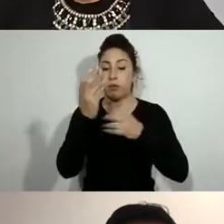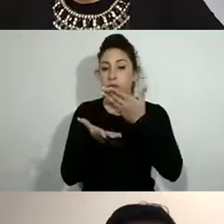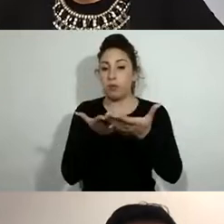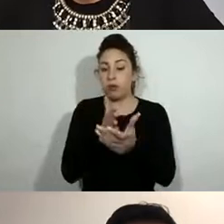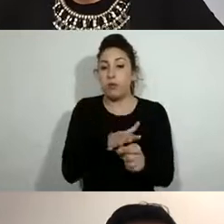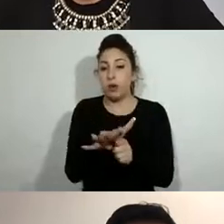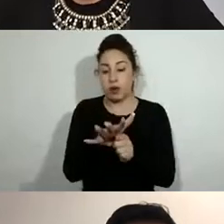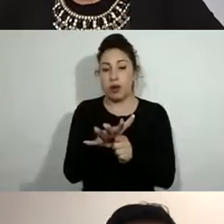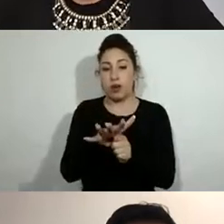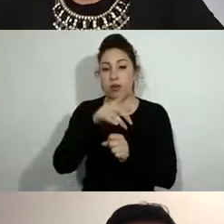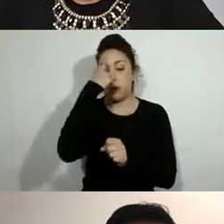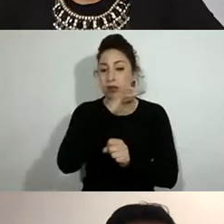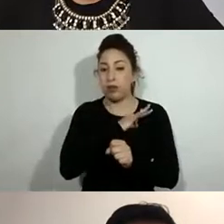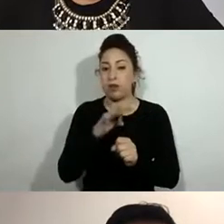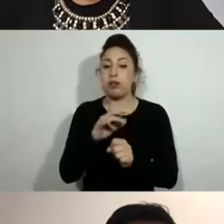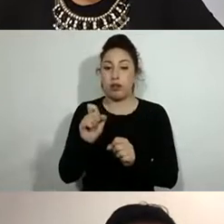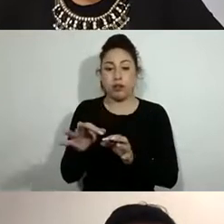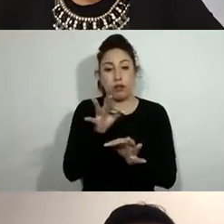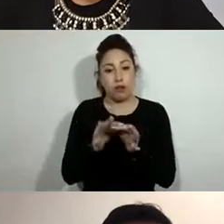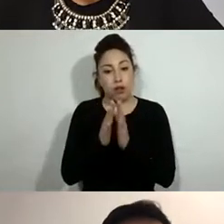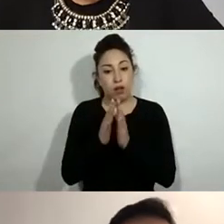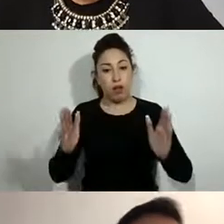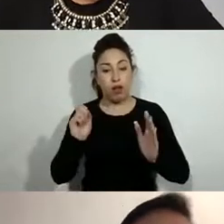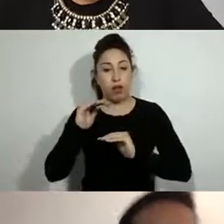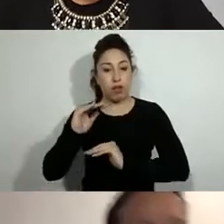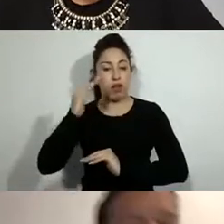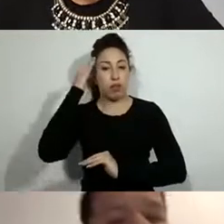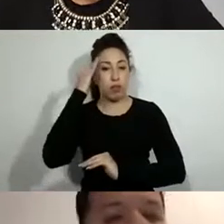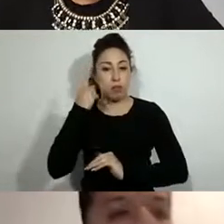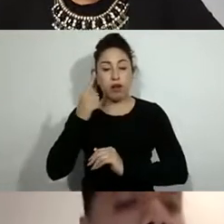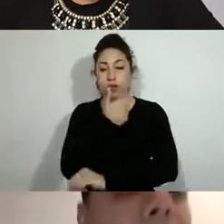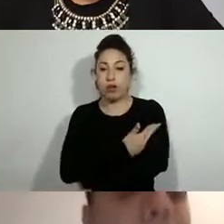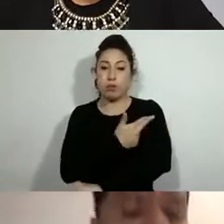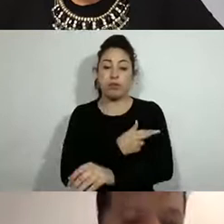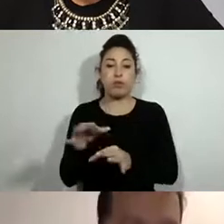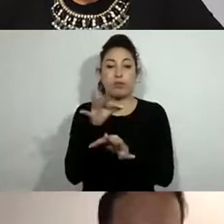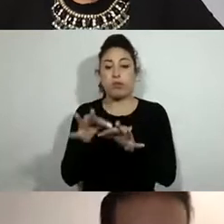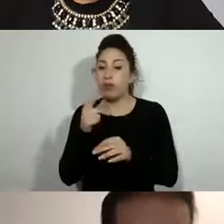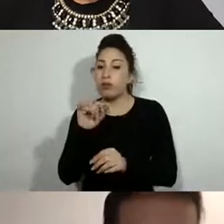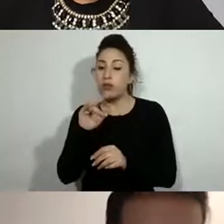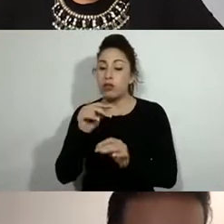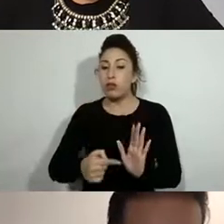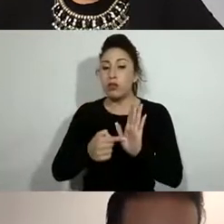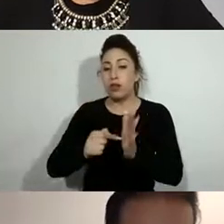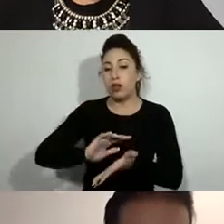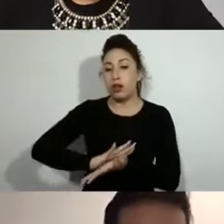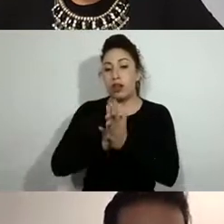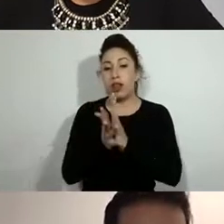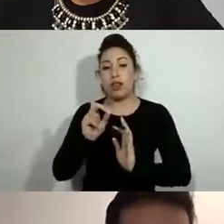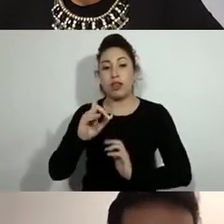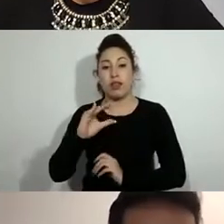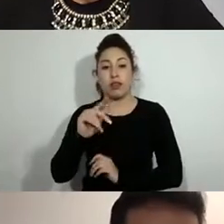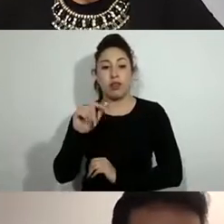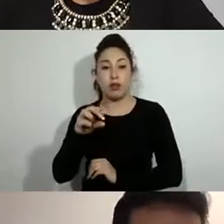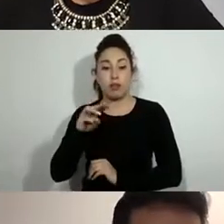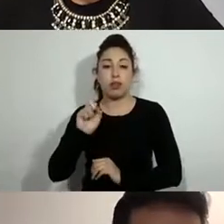que presenten en tiempo y forma los dictámenes procedentes o den el trámite legislativo que corresponda, turnando a un máximo de 2